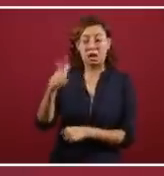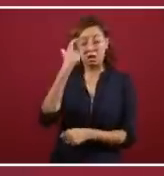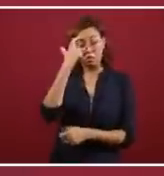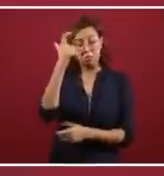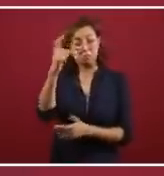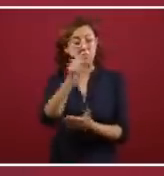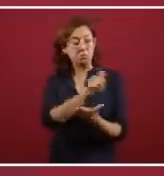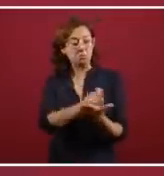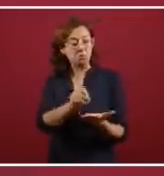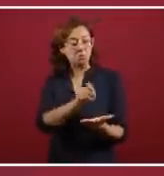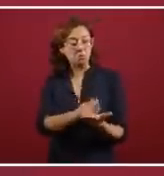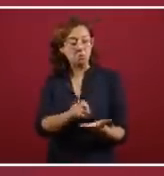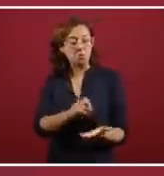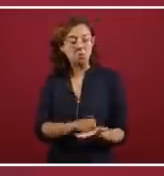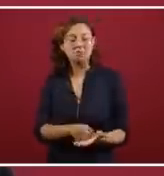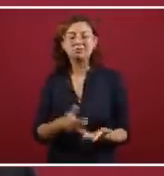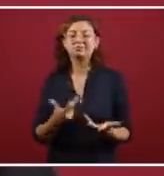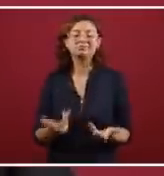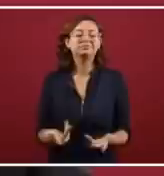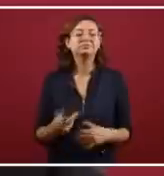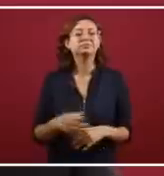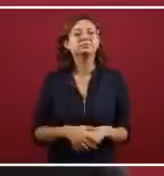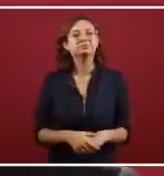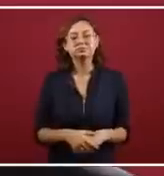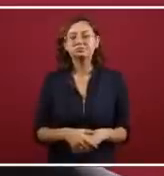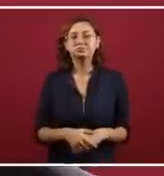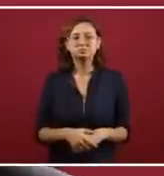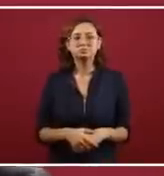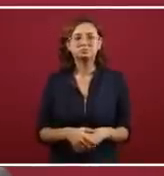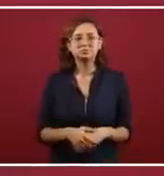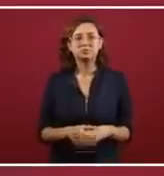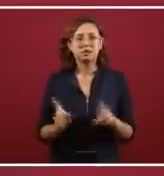cuando todavía no se hablaba del tema.